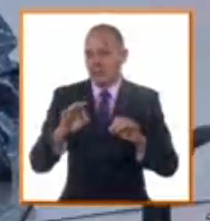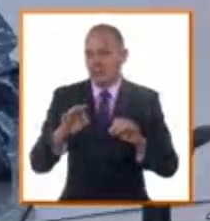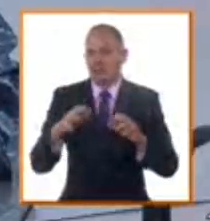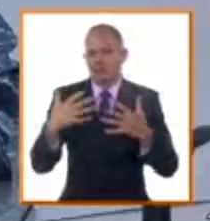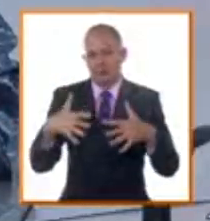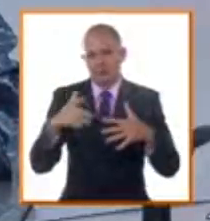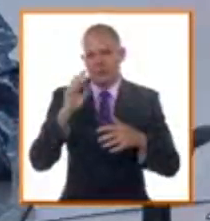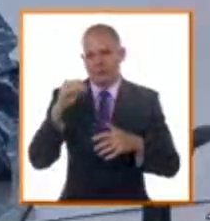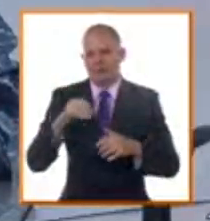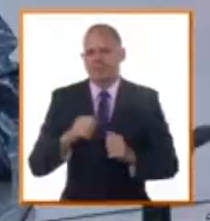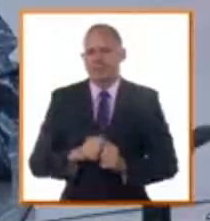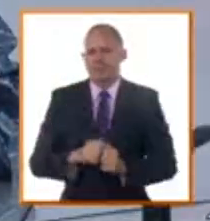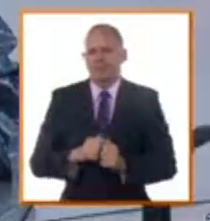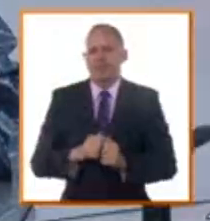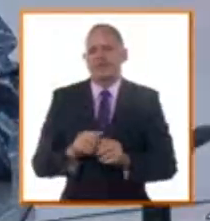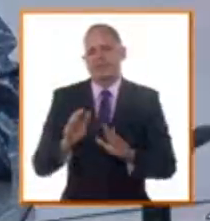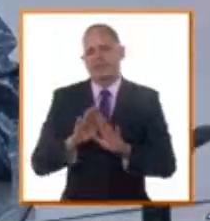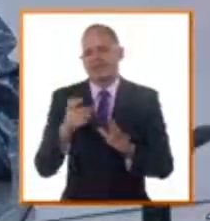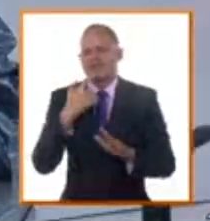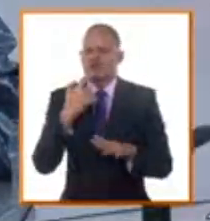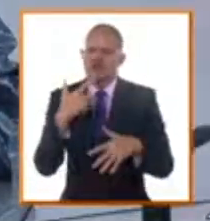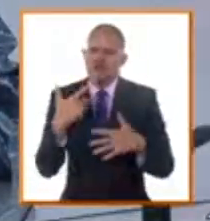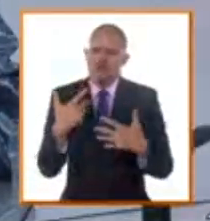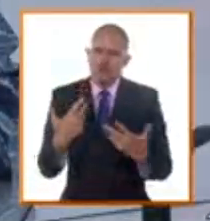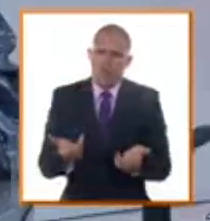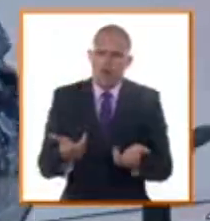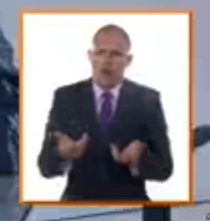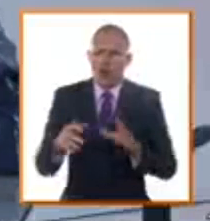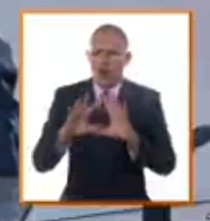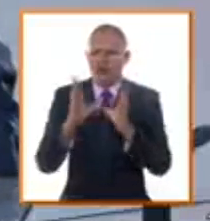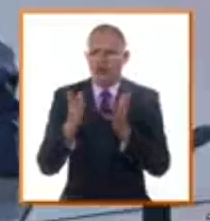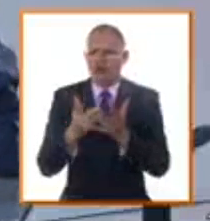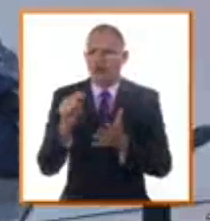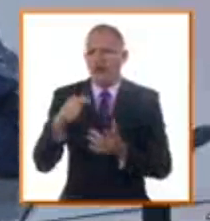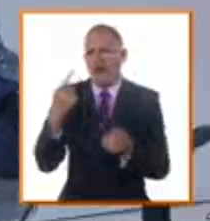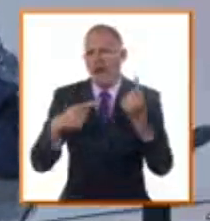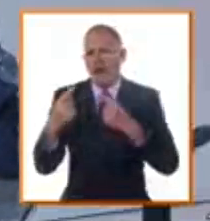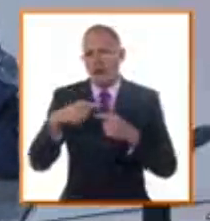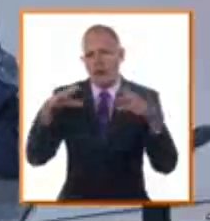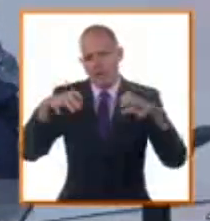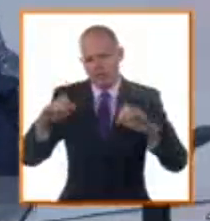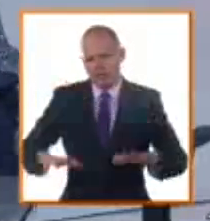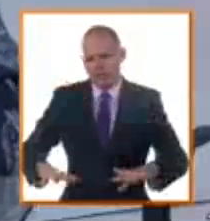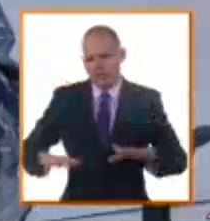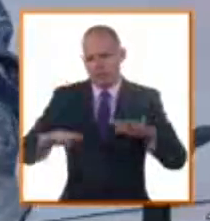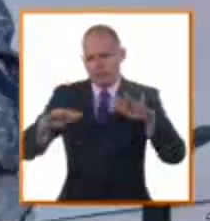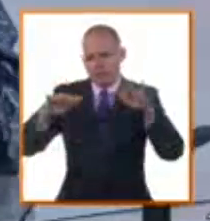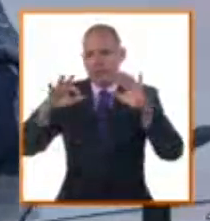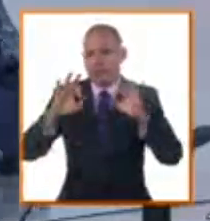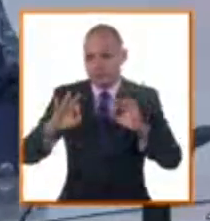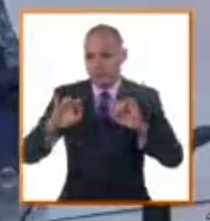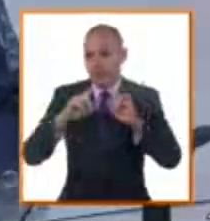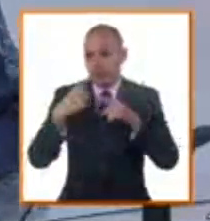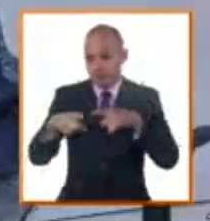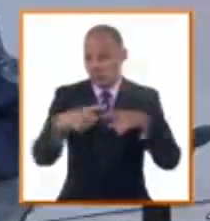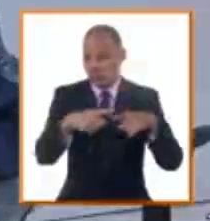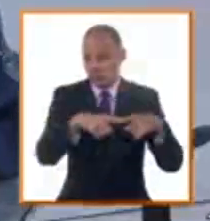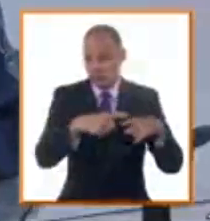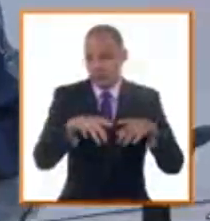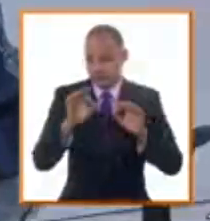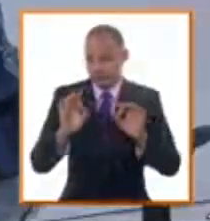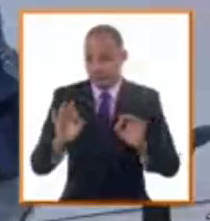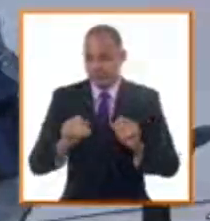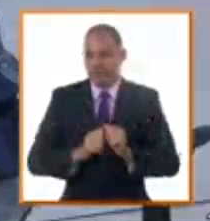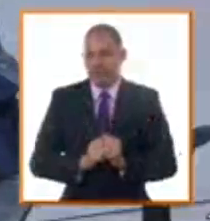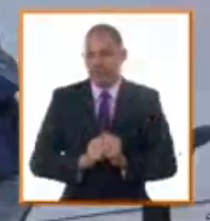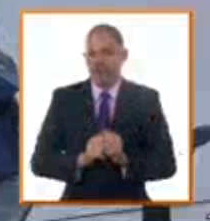junio, con las lluvias torrenciales que han provocado fuertes inundaciones en el oriente del país, considerando